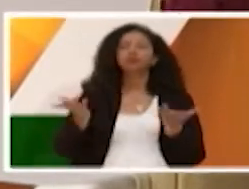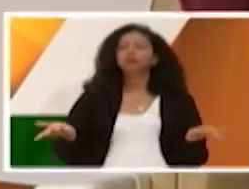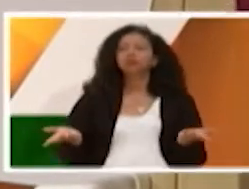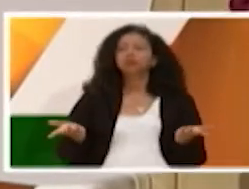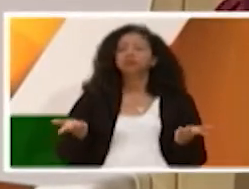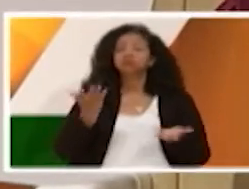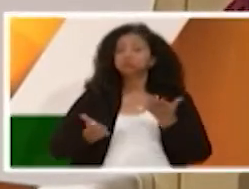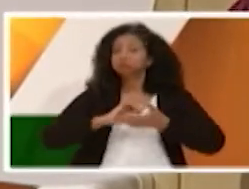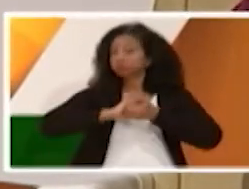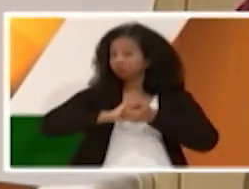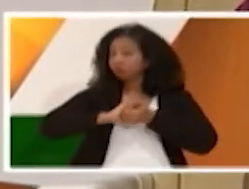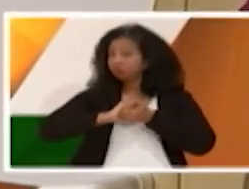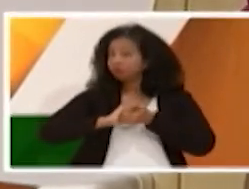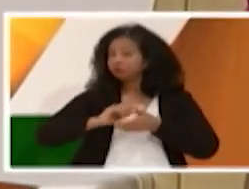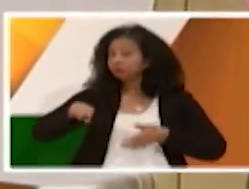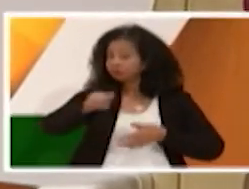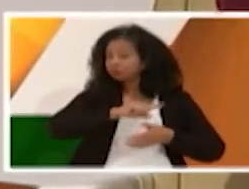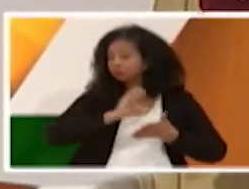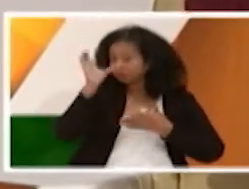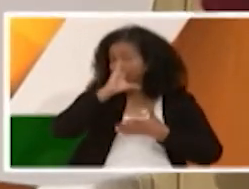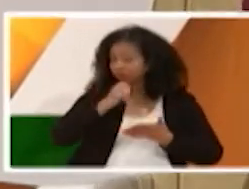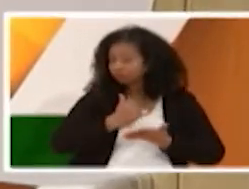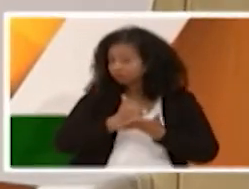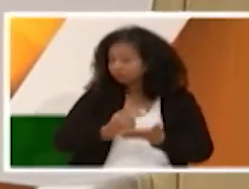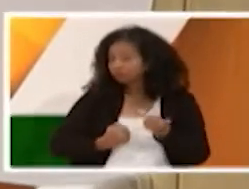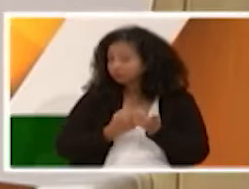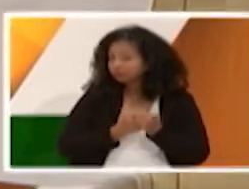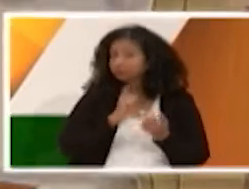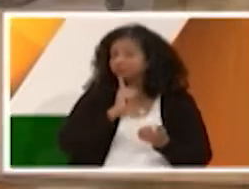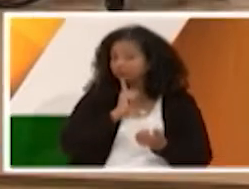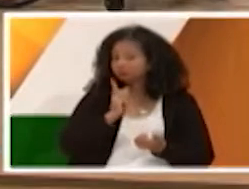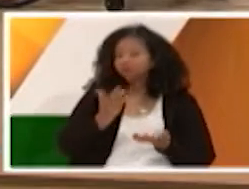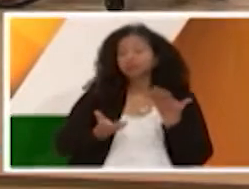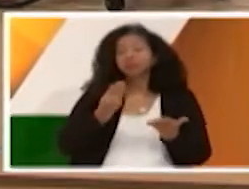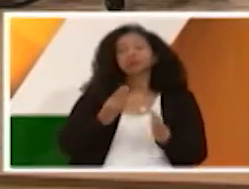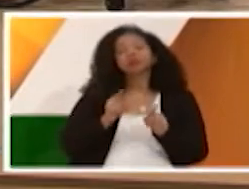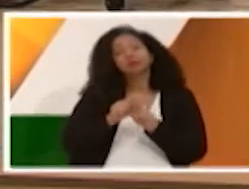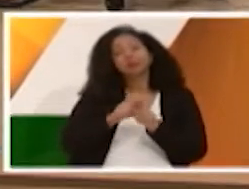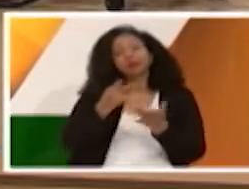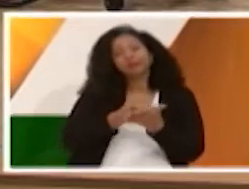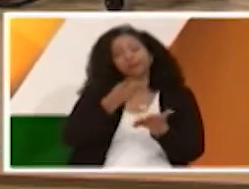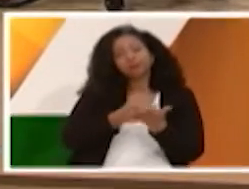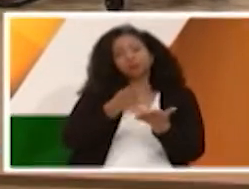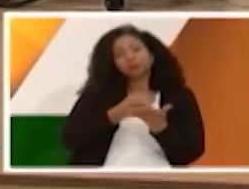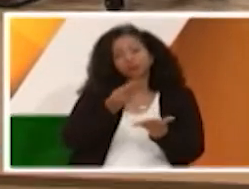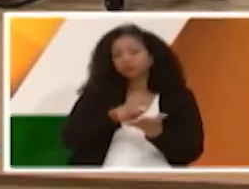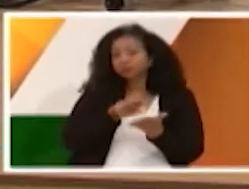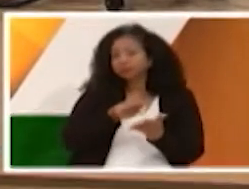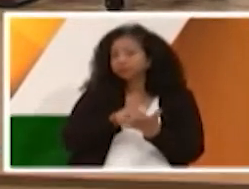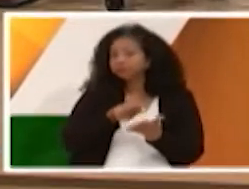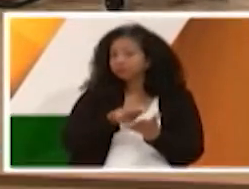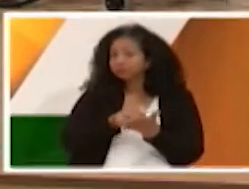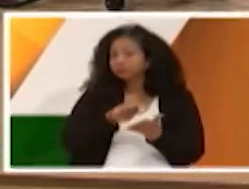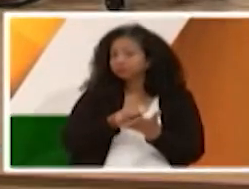del CONADIS y de estas instituciones, sí. ¿No? Sí. Y de que hay además un presupuesto que está destinado a eso